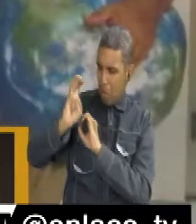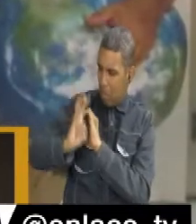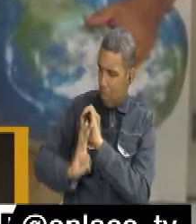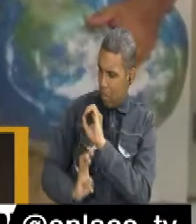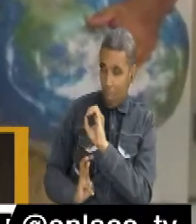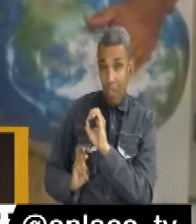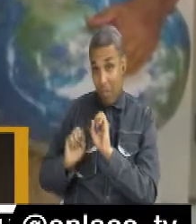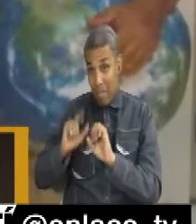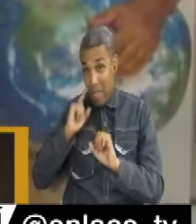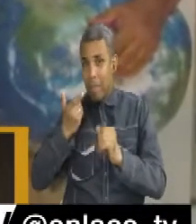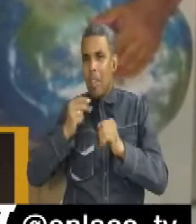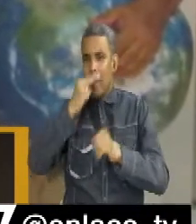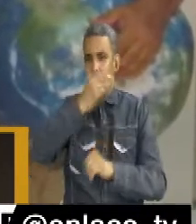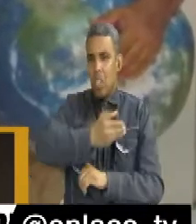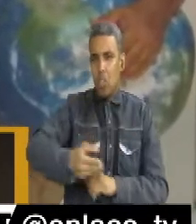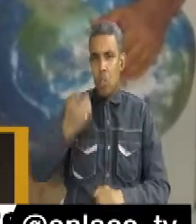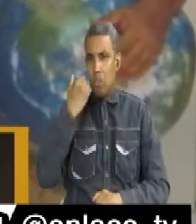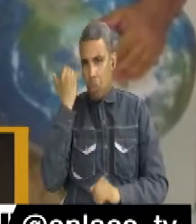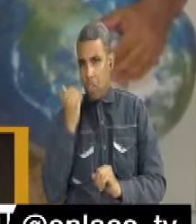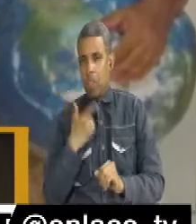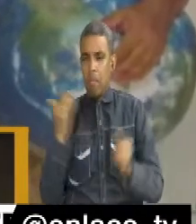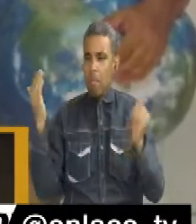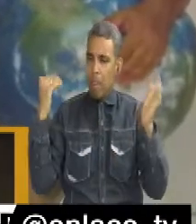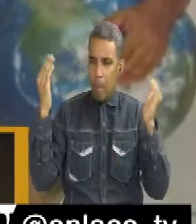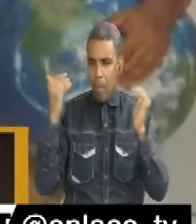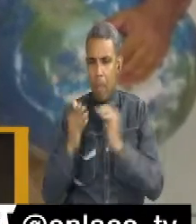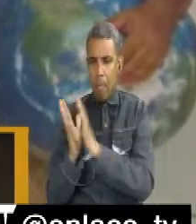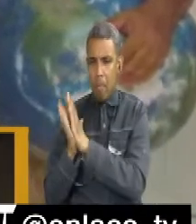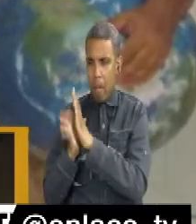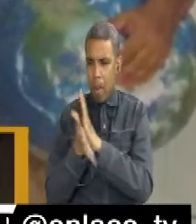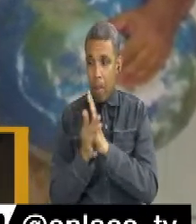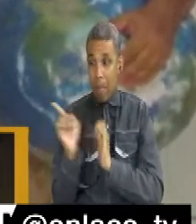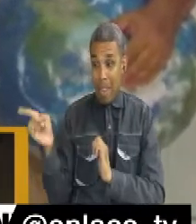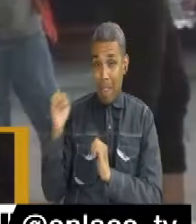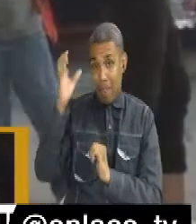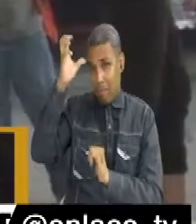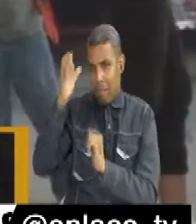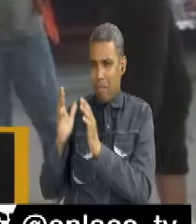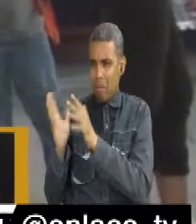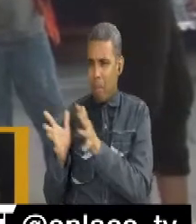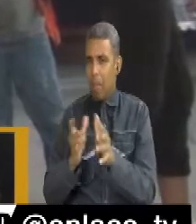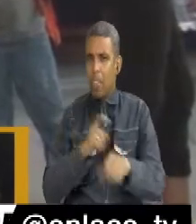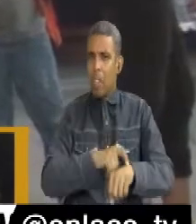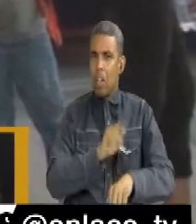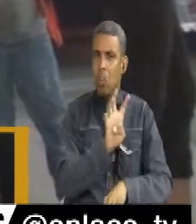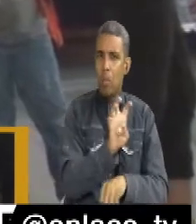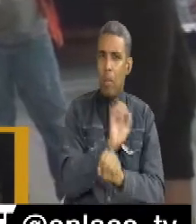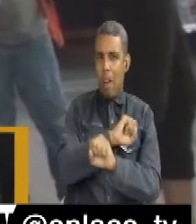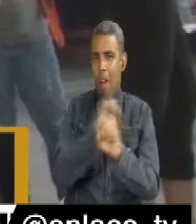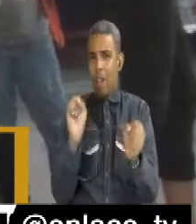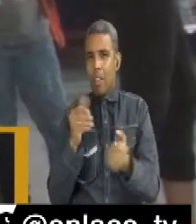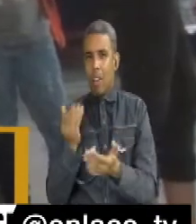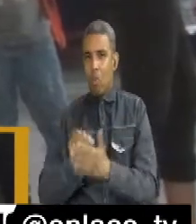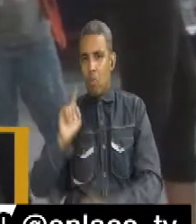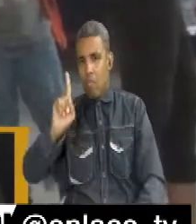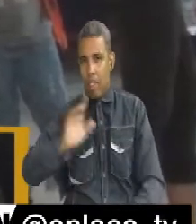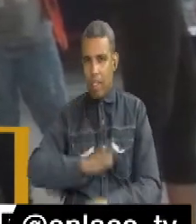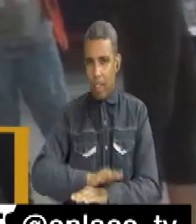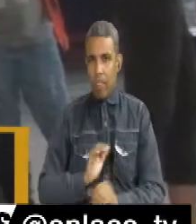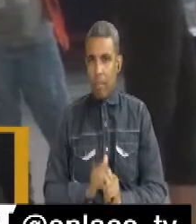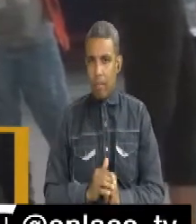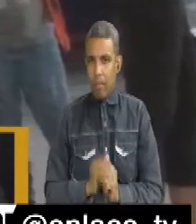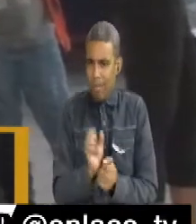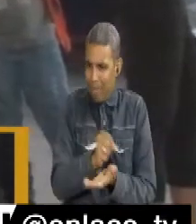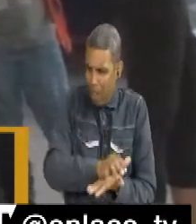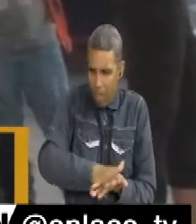las 9 de la mañana hasta la 1 de la tarde. En todo este tiempo, los talleres son gratis. Busca incentivar primero